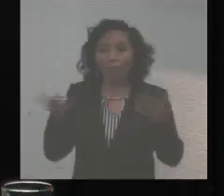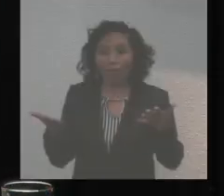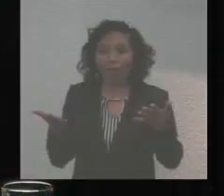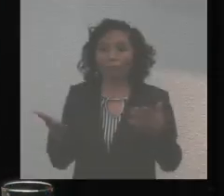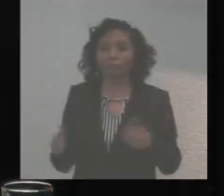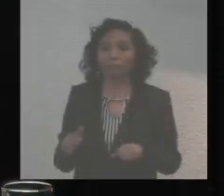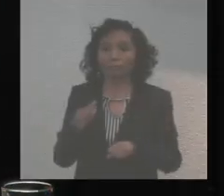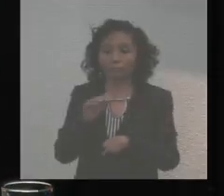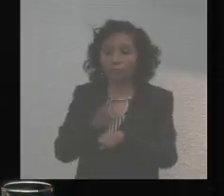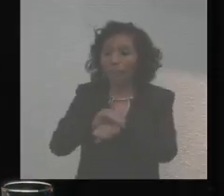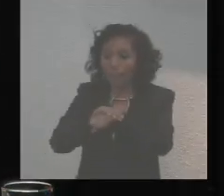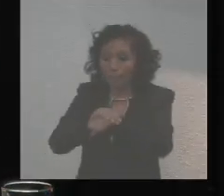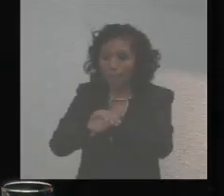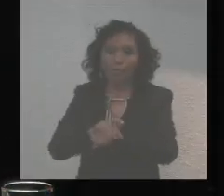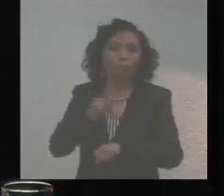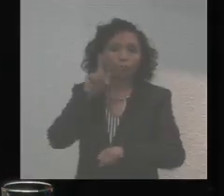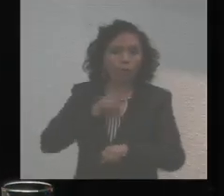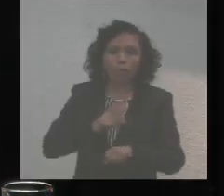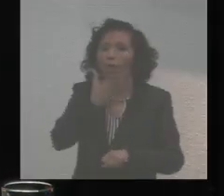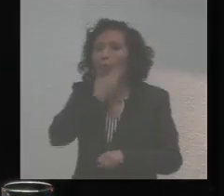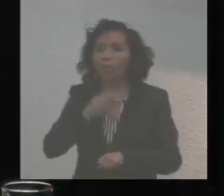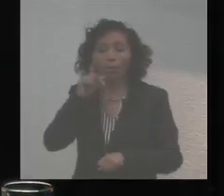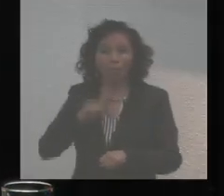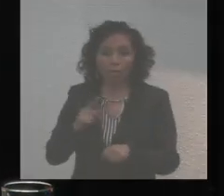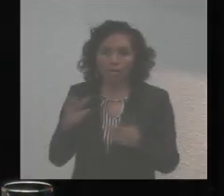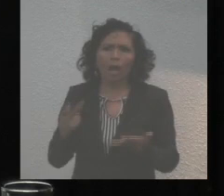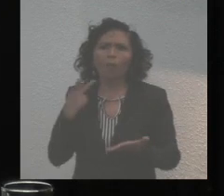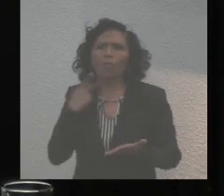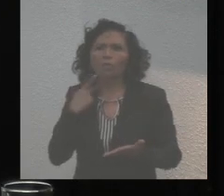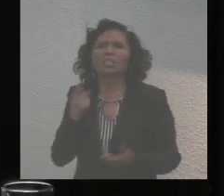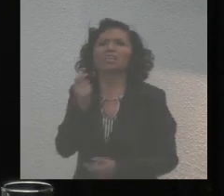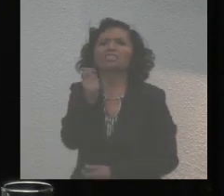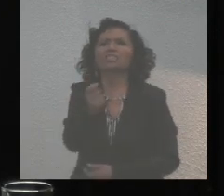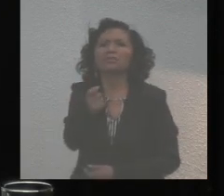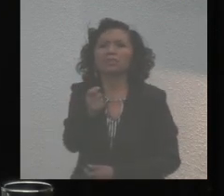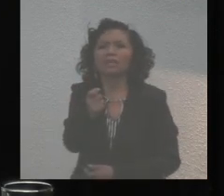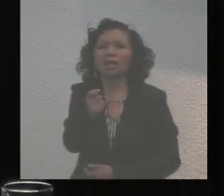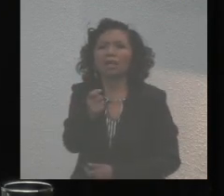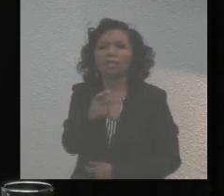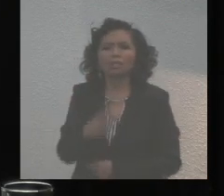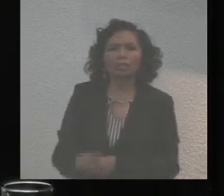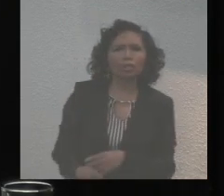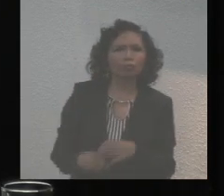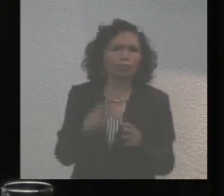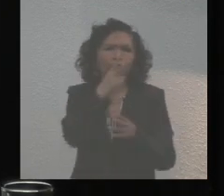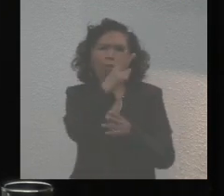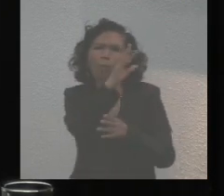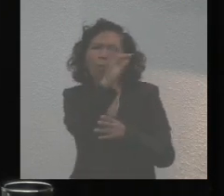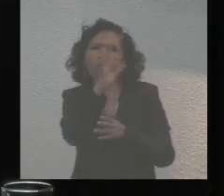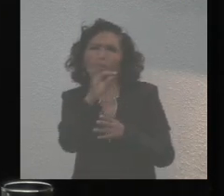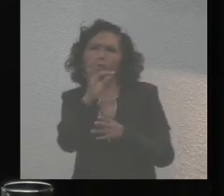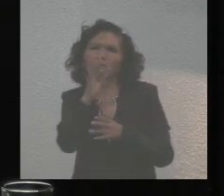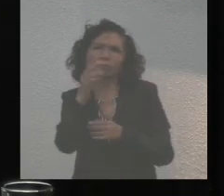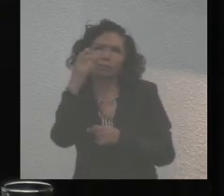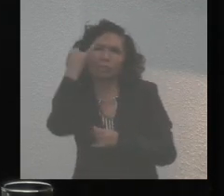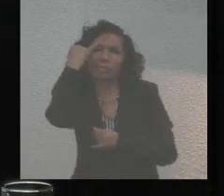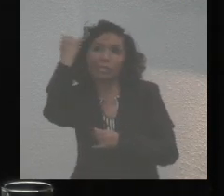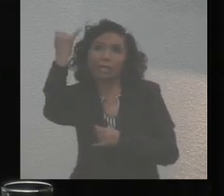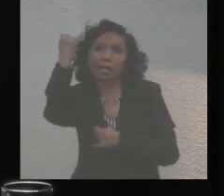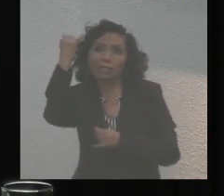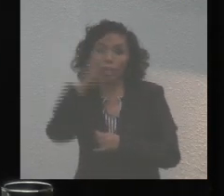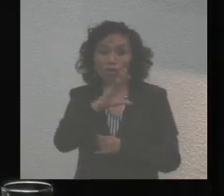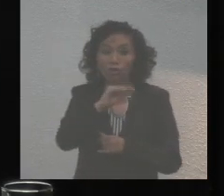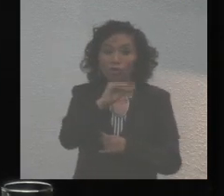Amigas y amigos, la política requiere un 2% de inspiración y un 98%